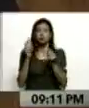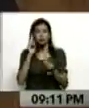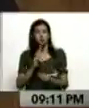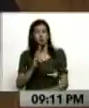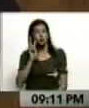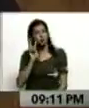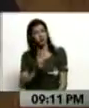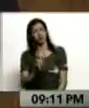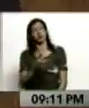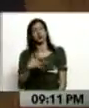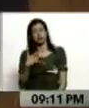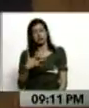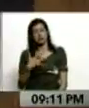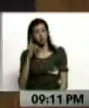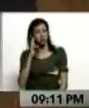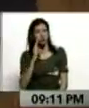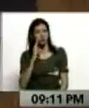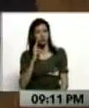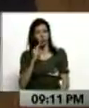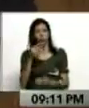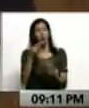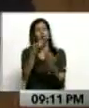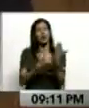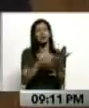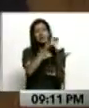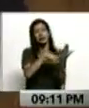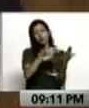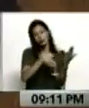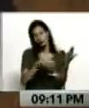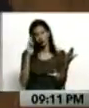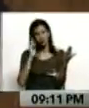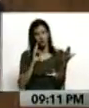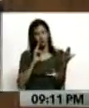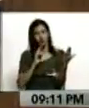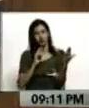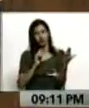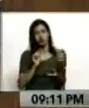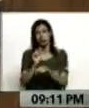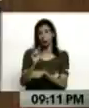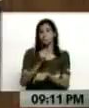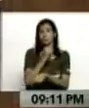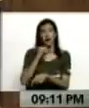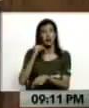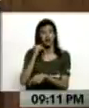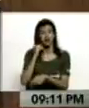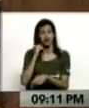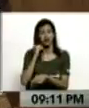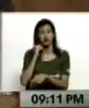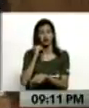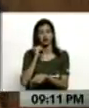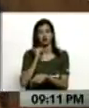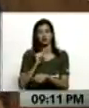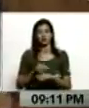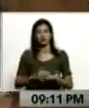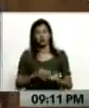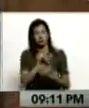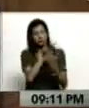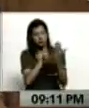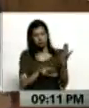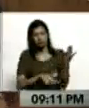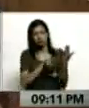general Santander el 30 de mayo de 1820 con todo